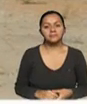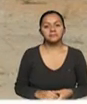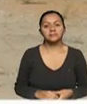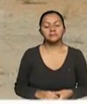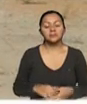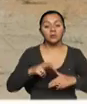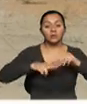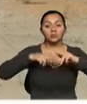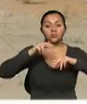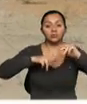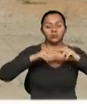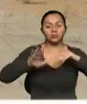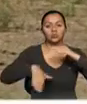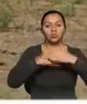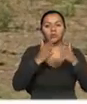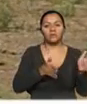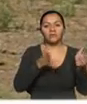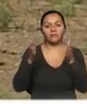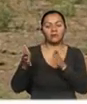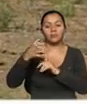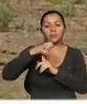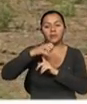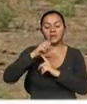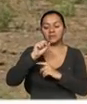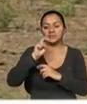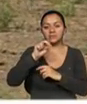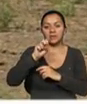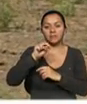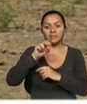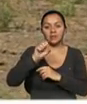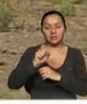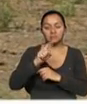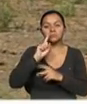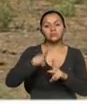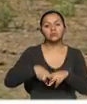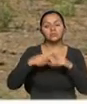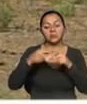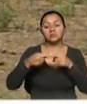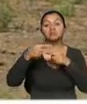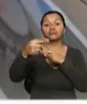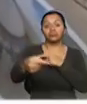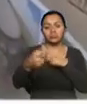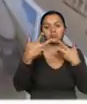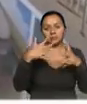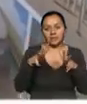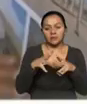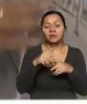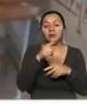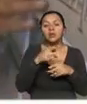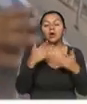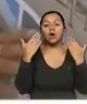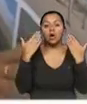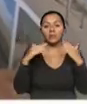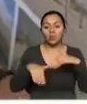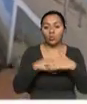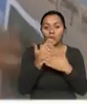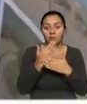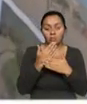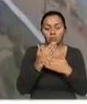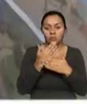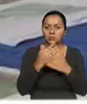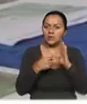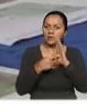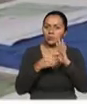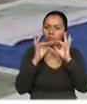La construcción de una nueva fase del Parque Samanes iniciará en los próximos días. En esta obra emblemática de